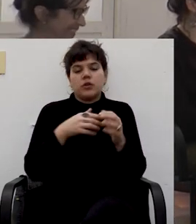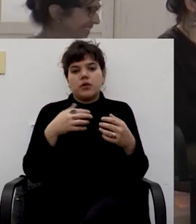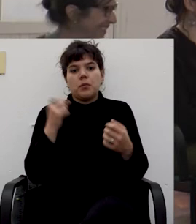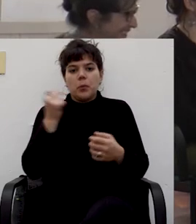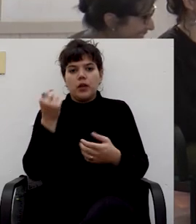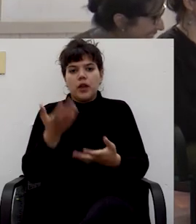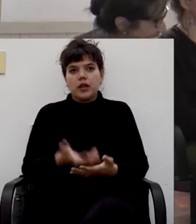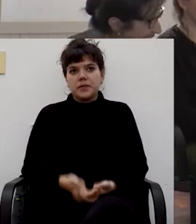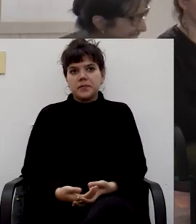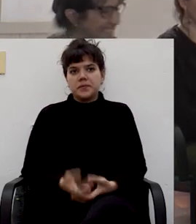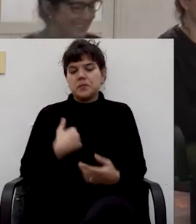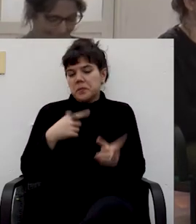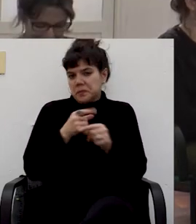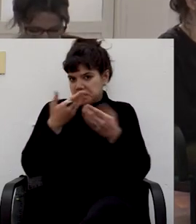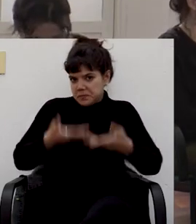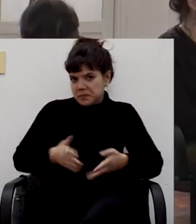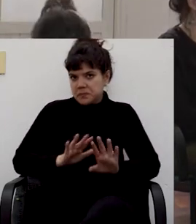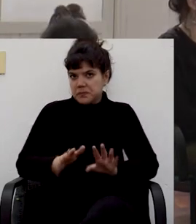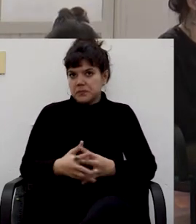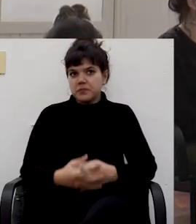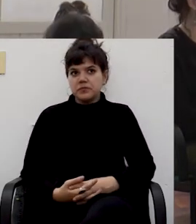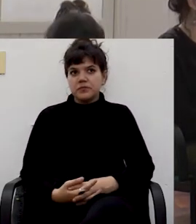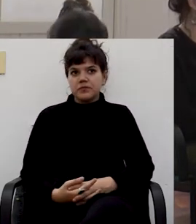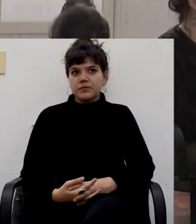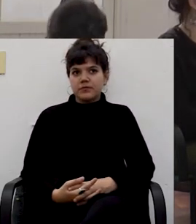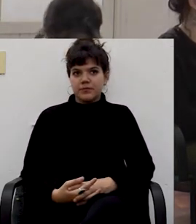Me quedo por acá, me ha desordenado, pero gracias.